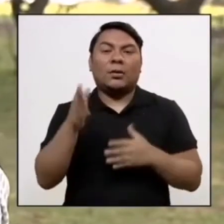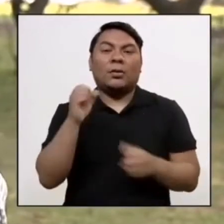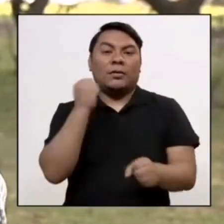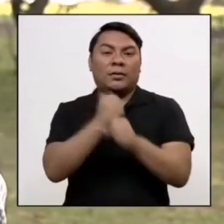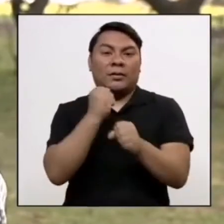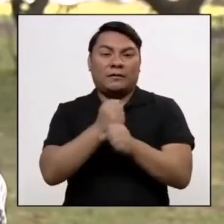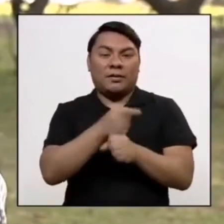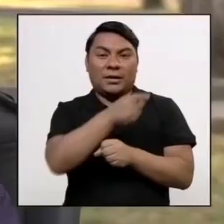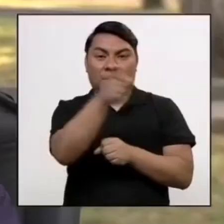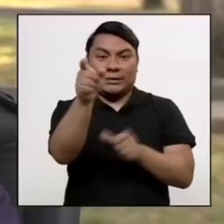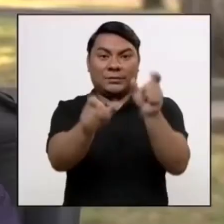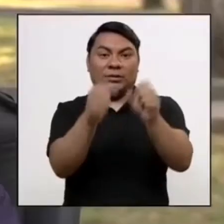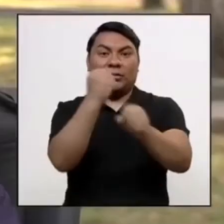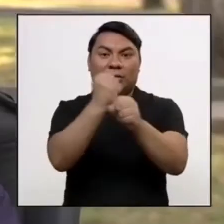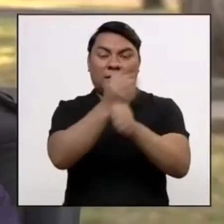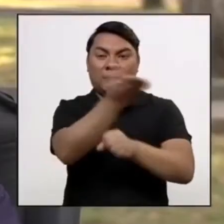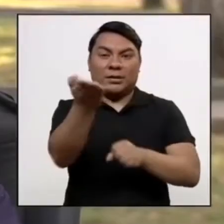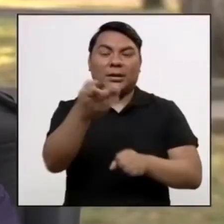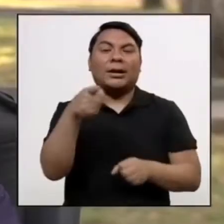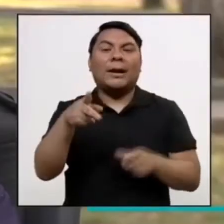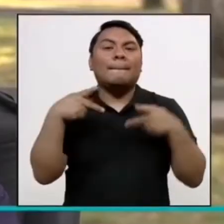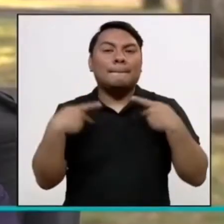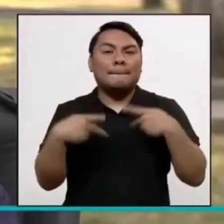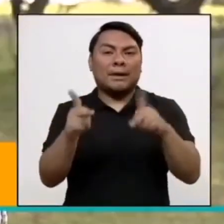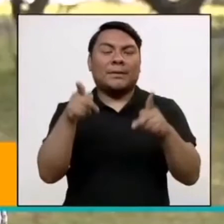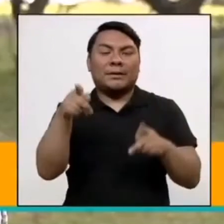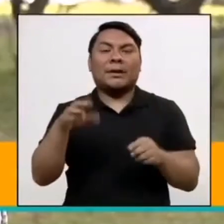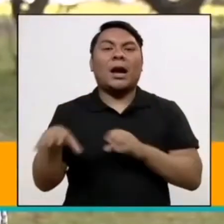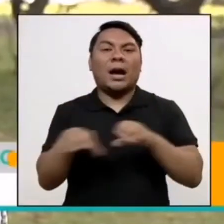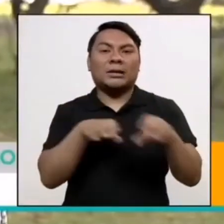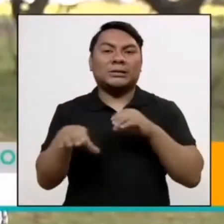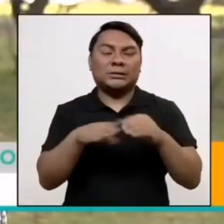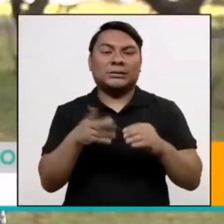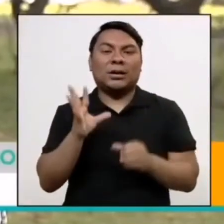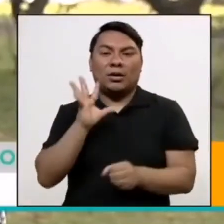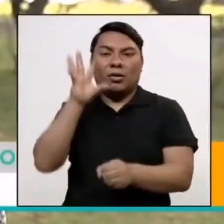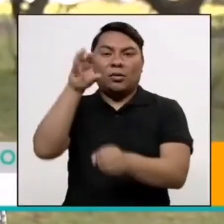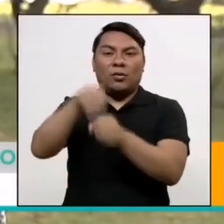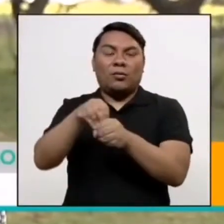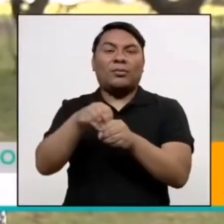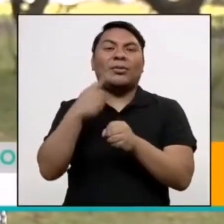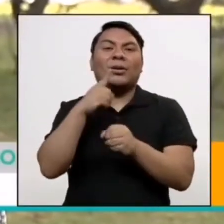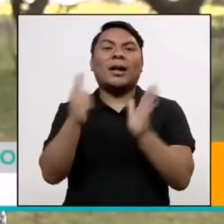trabajo de estas personas permitirá también cumplir con las cuotas que ya